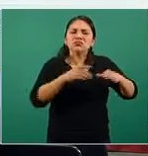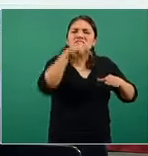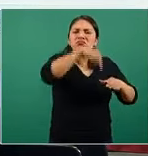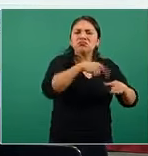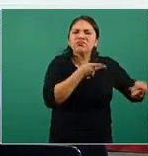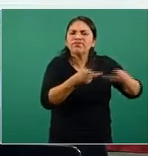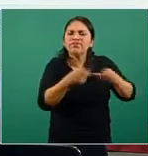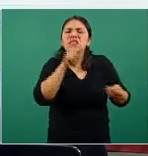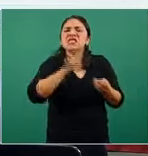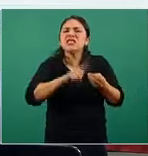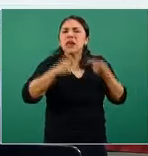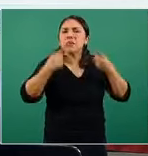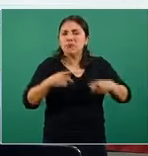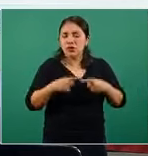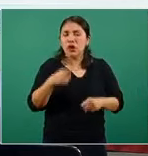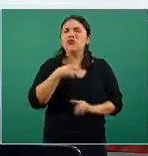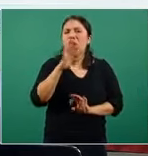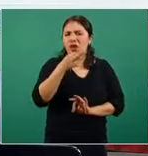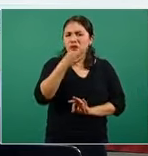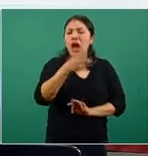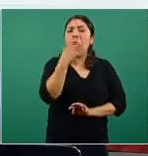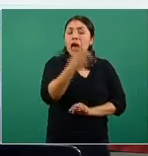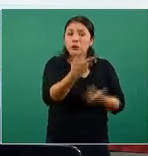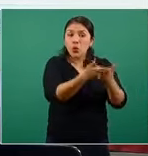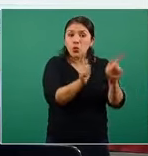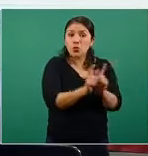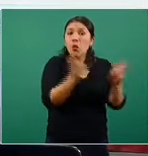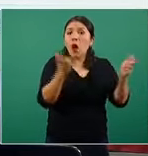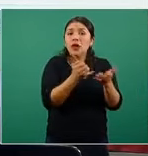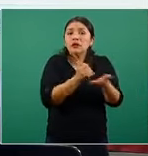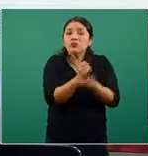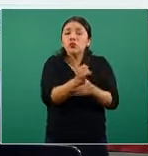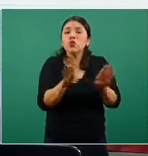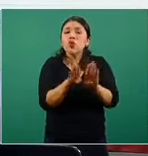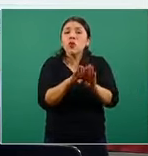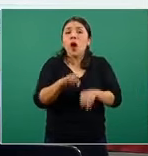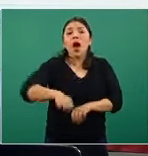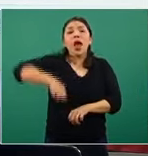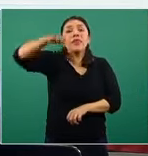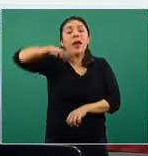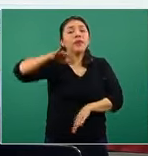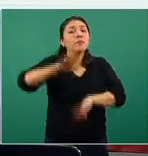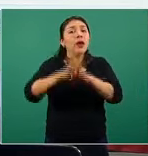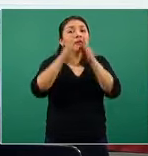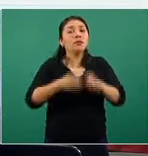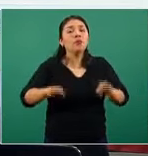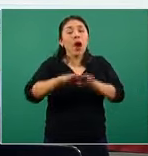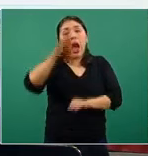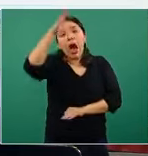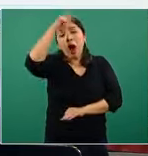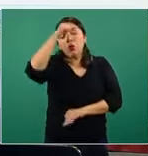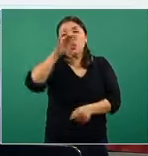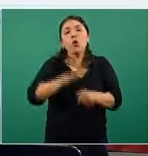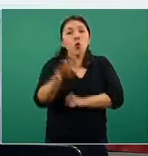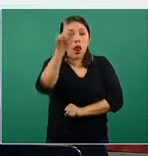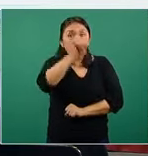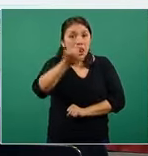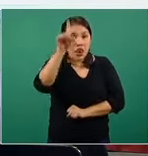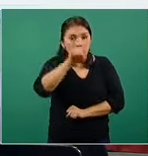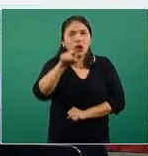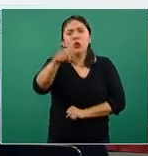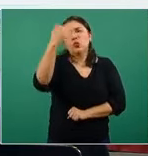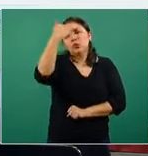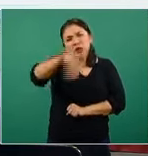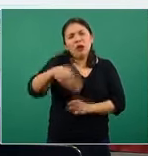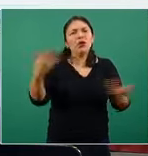ellos fueron los que definieron primeramente este grupo de edad prioritario de acuerdo a las recomendaciones, sabiendo